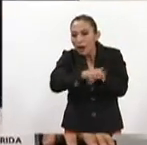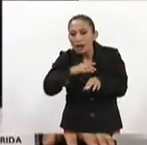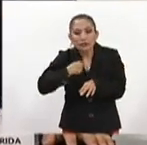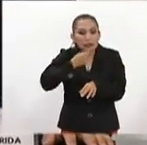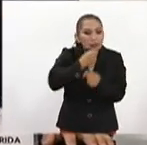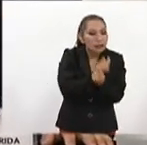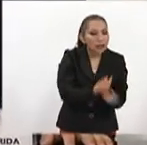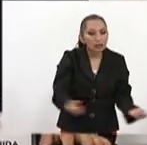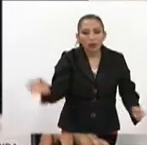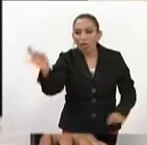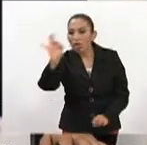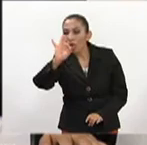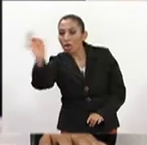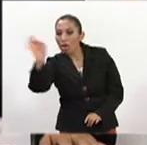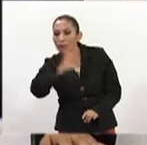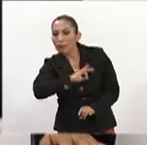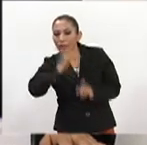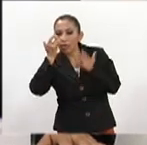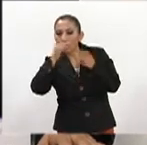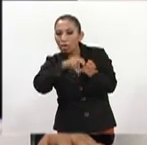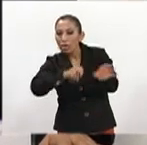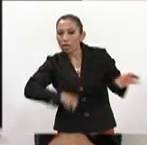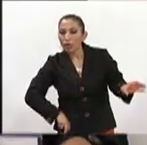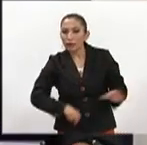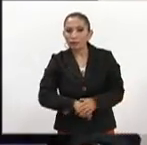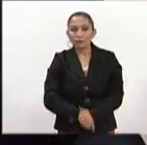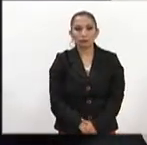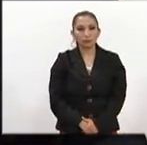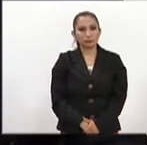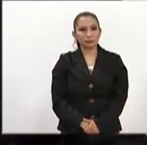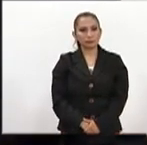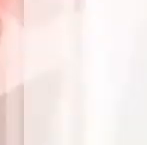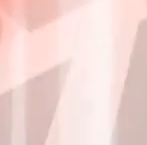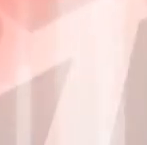mayores probabilidades de presentar esta problemática.